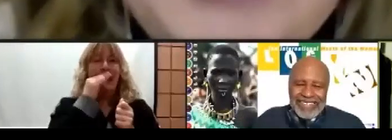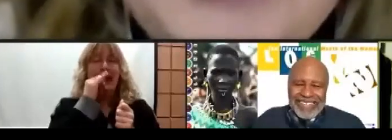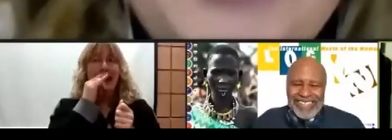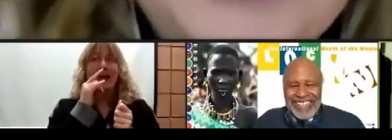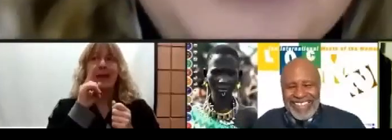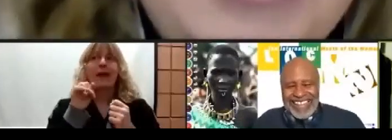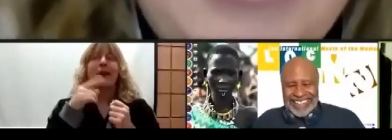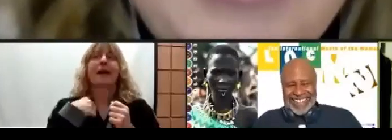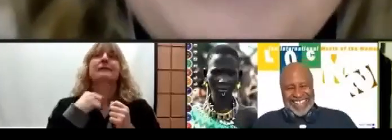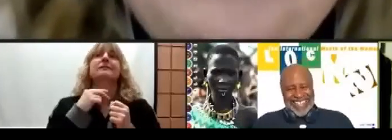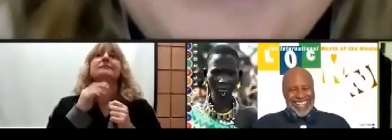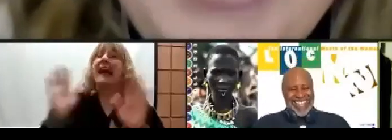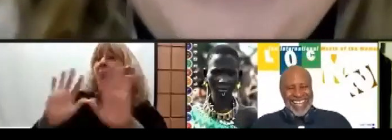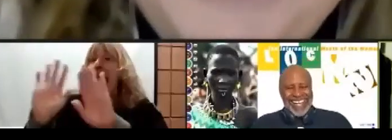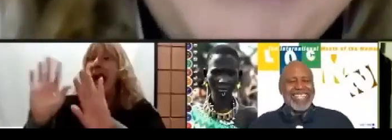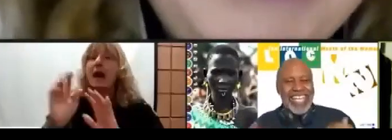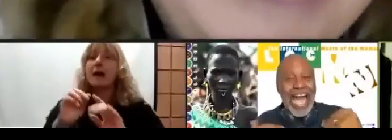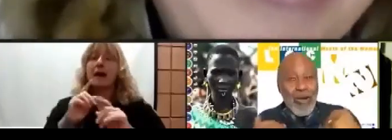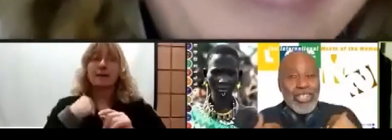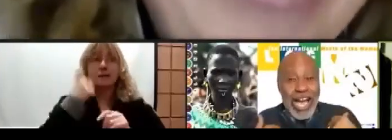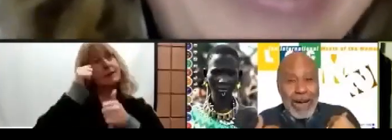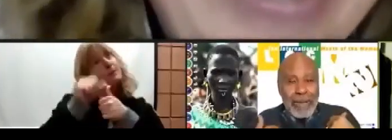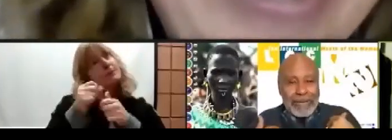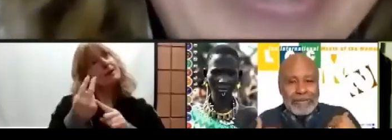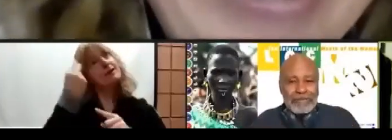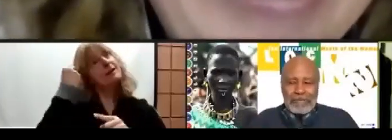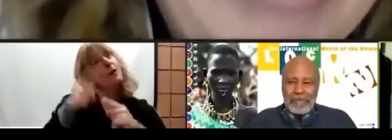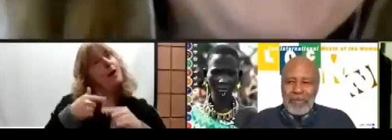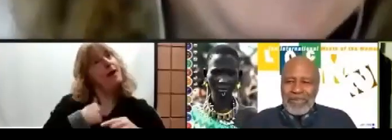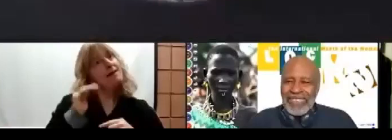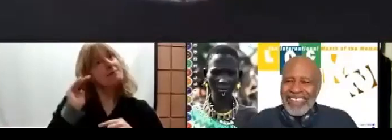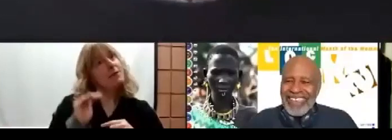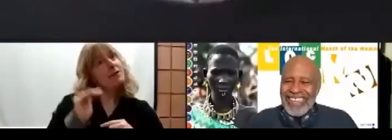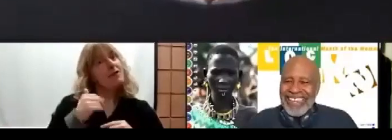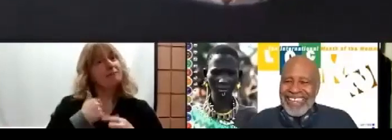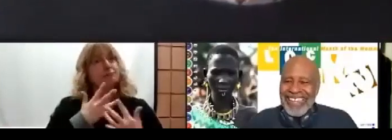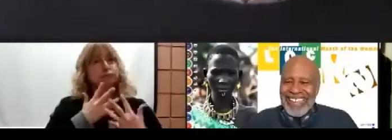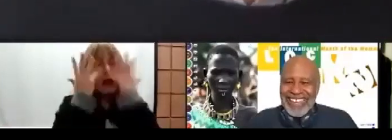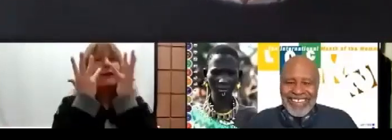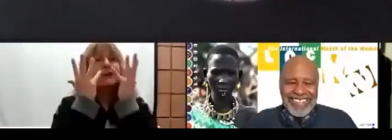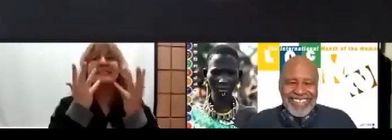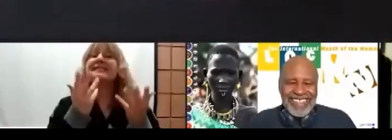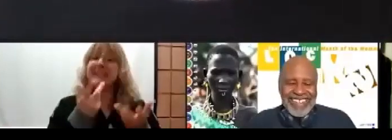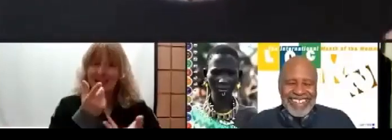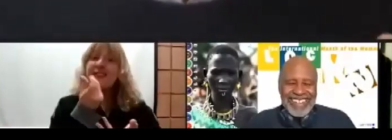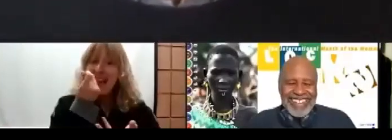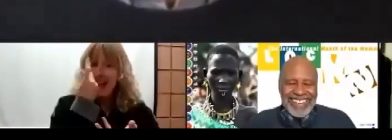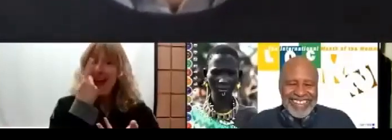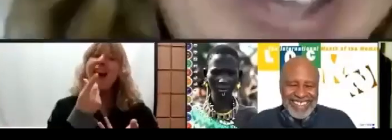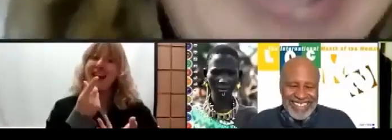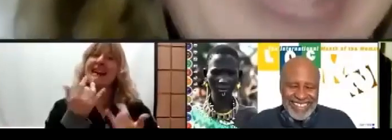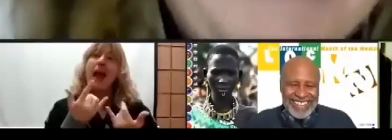salude porque eso fue lo que yo recuerdo como niña cuando veían